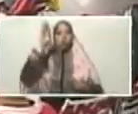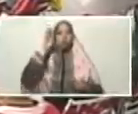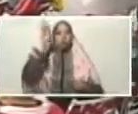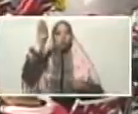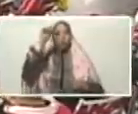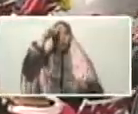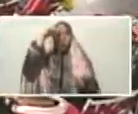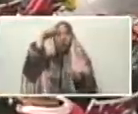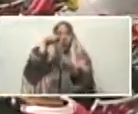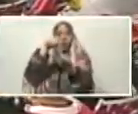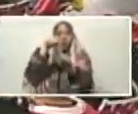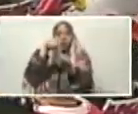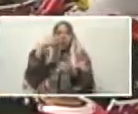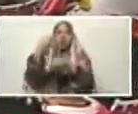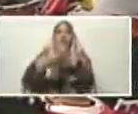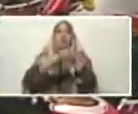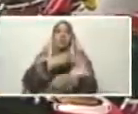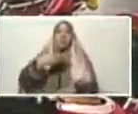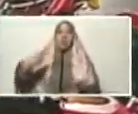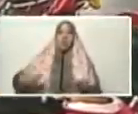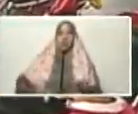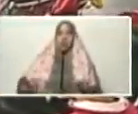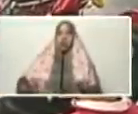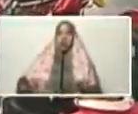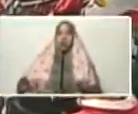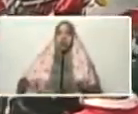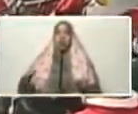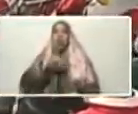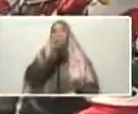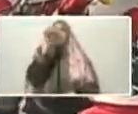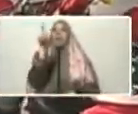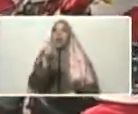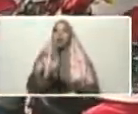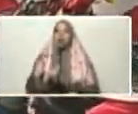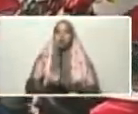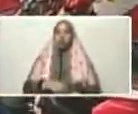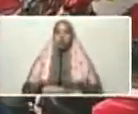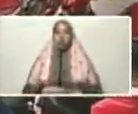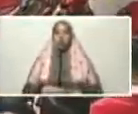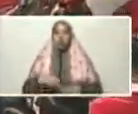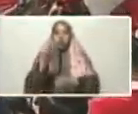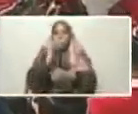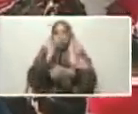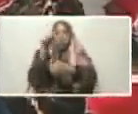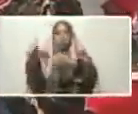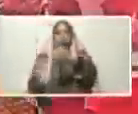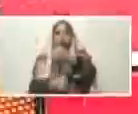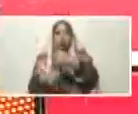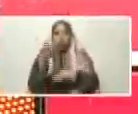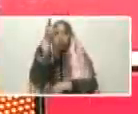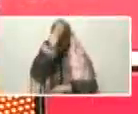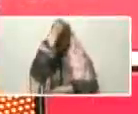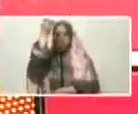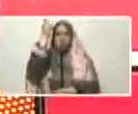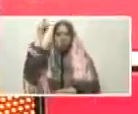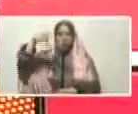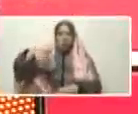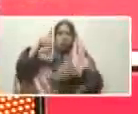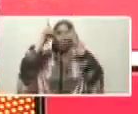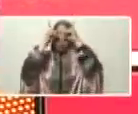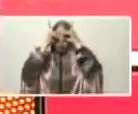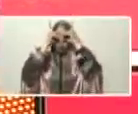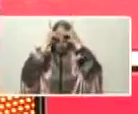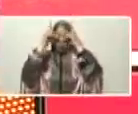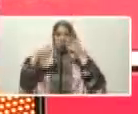dónde va china pregunta crucial señora vicepresidenta del tse rodríguez usted que es presidenta de la